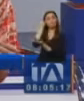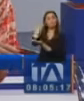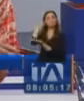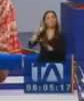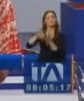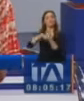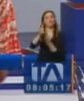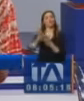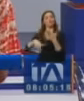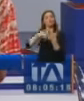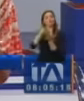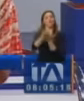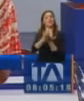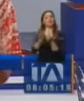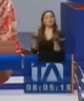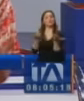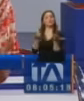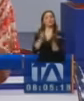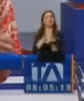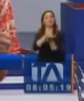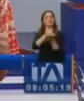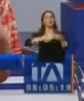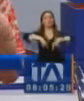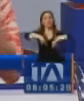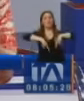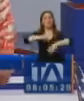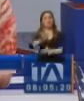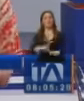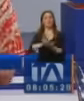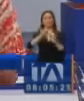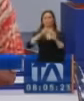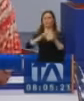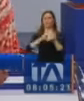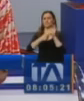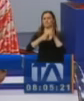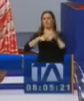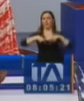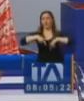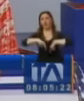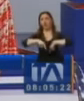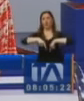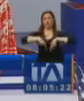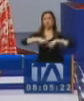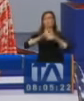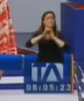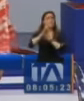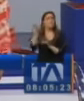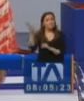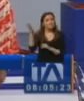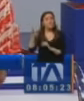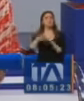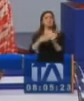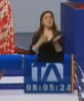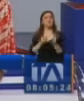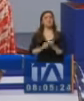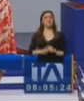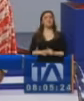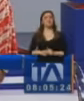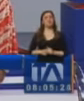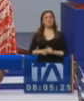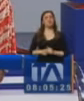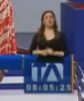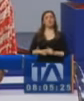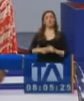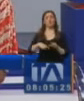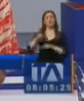central debería ser de que ayude a la movilización de aquellos barrios en donde tienen problemas en el transporte público. Justamente uno de ellos